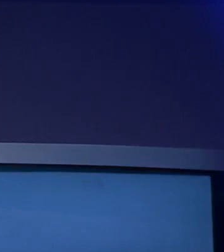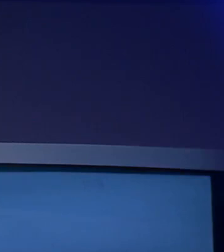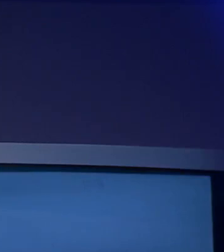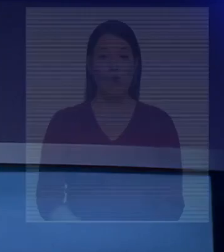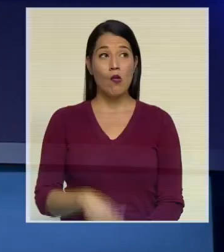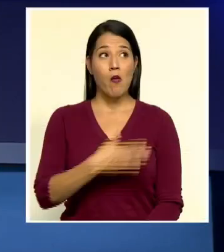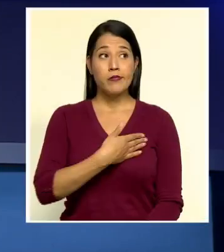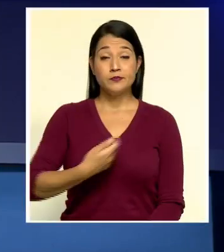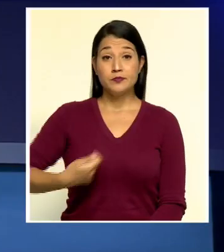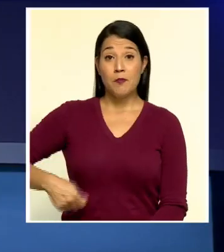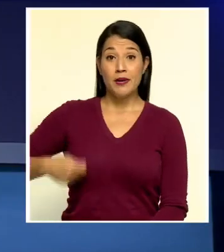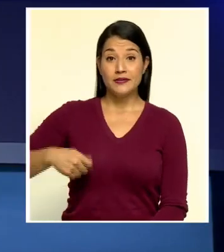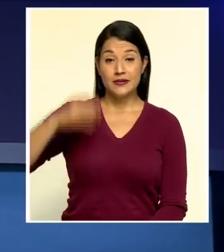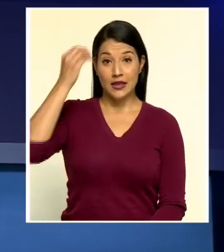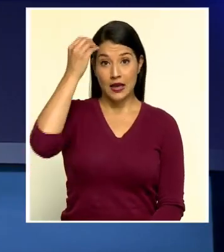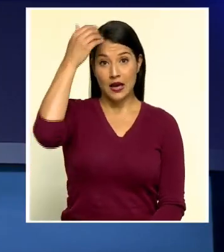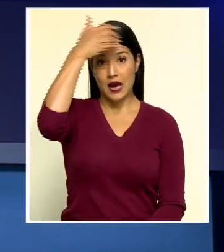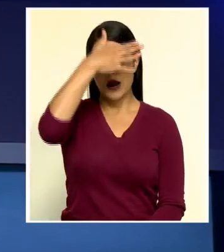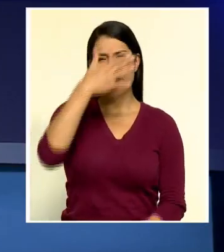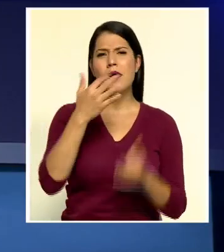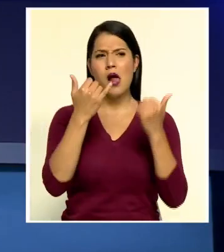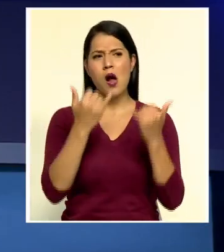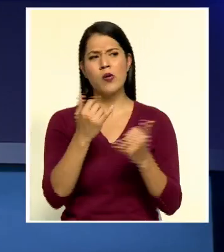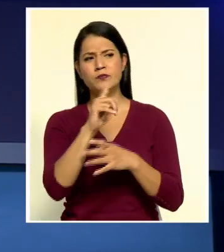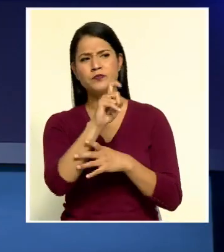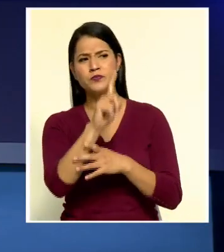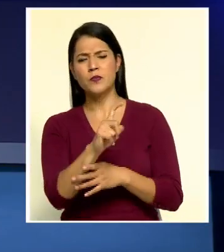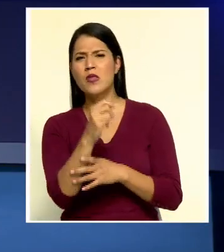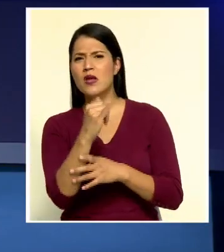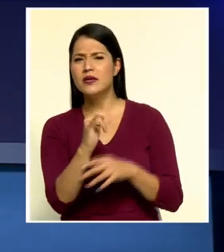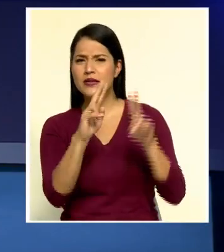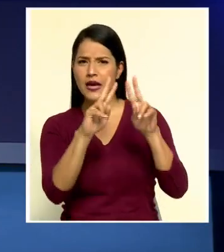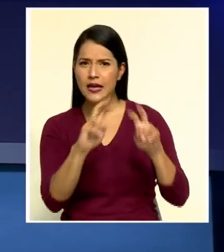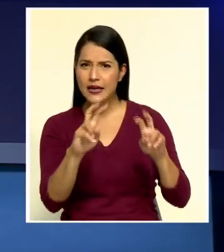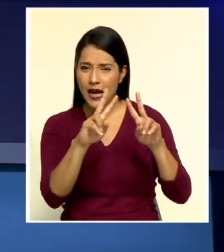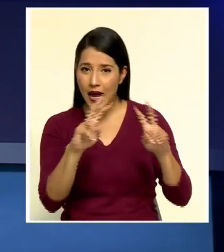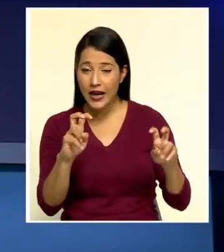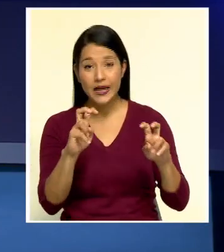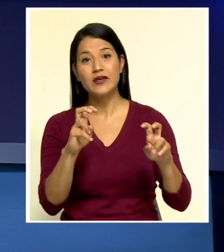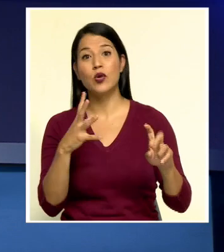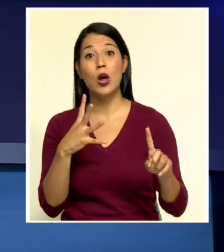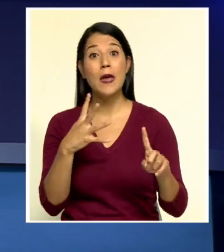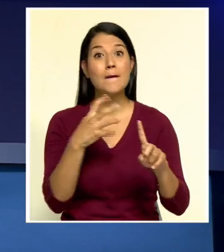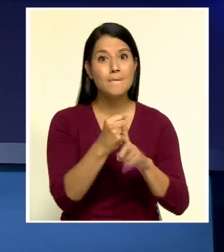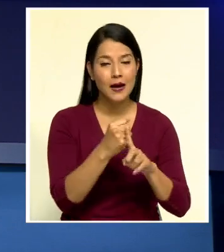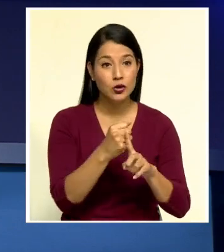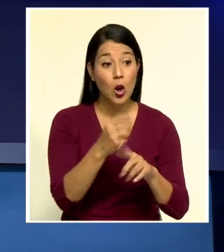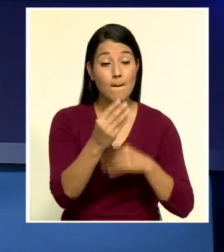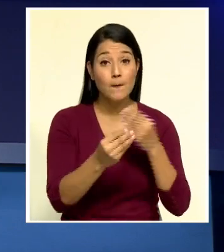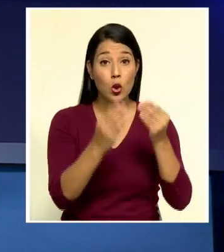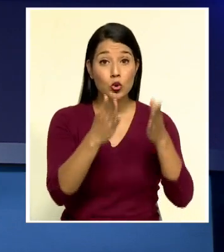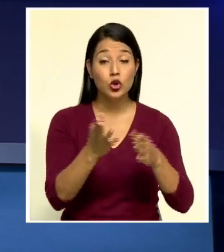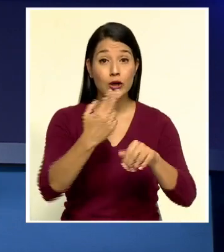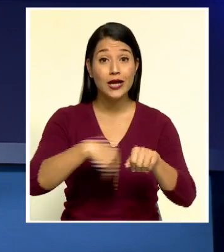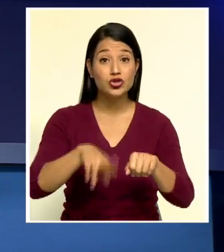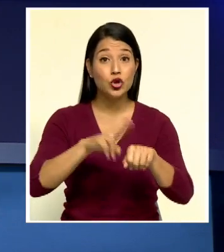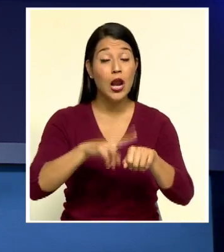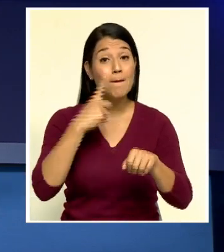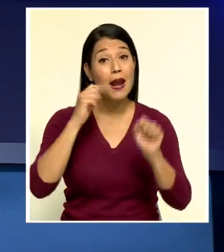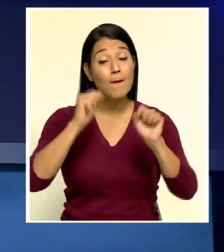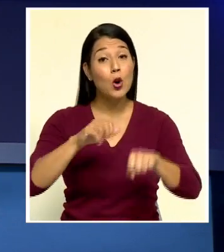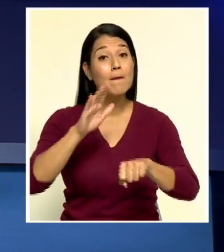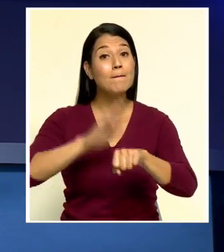El presidente Carlos Alvarado cuestionó si se estaba analizando el impacto a los productores nacionales al permitir la importación